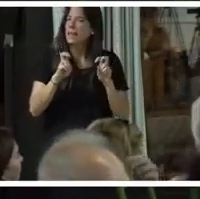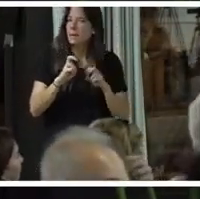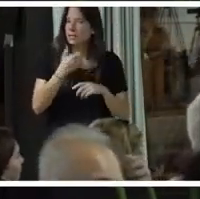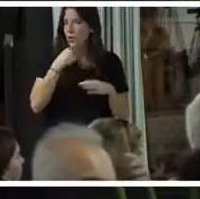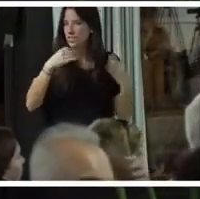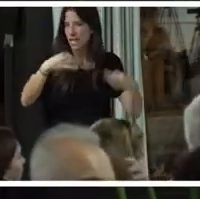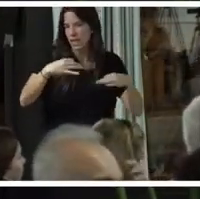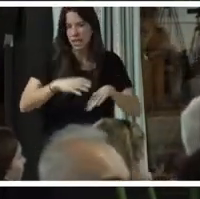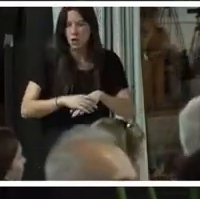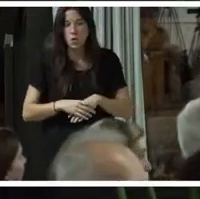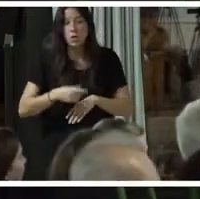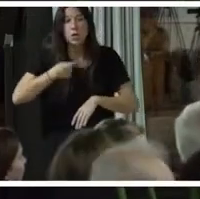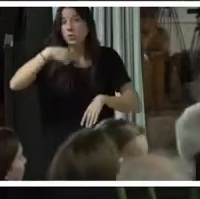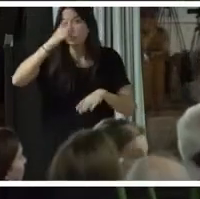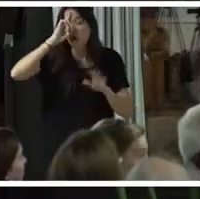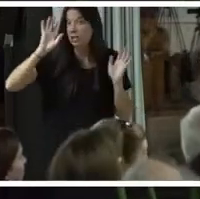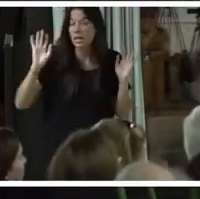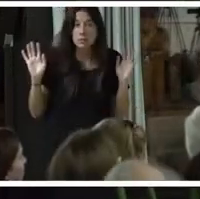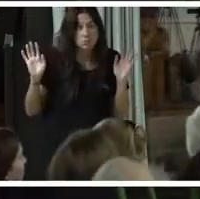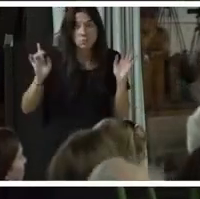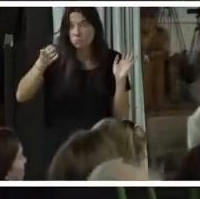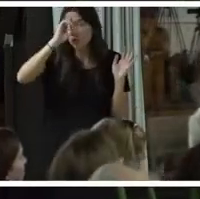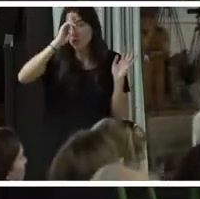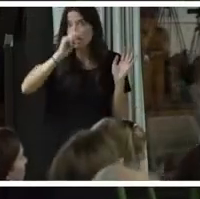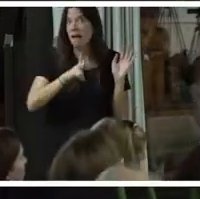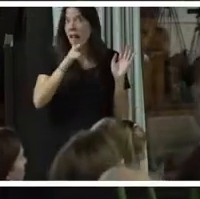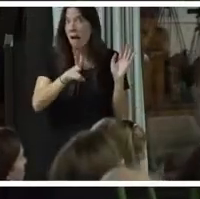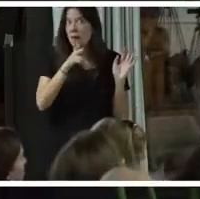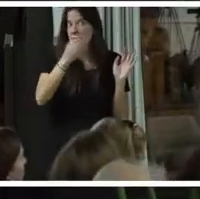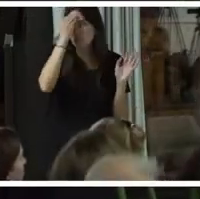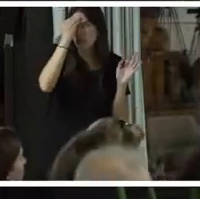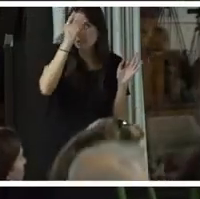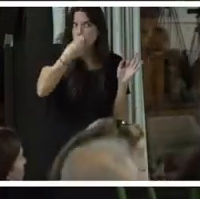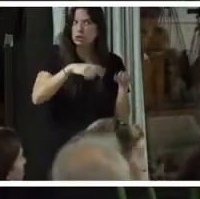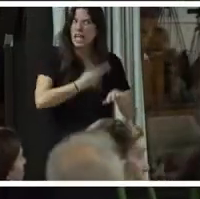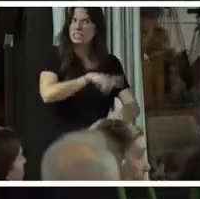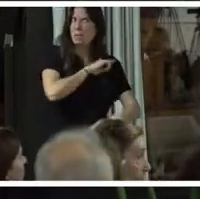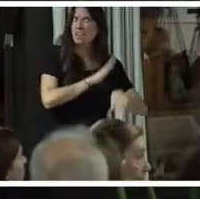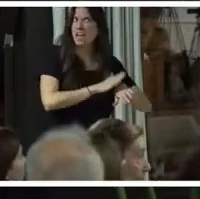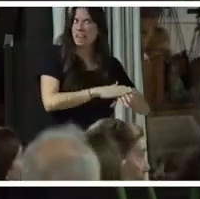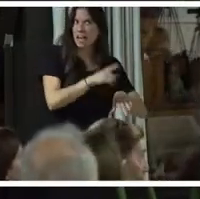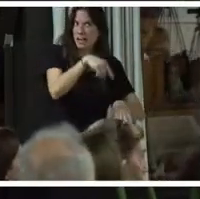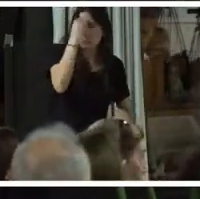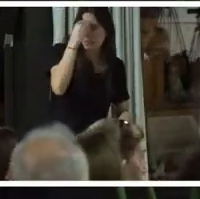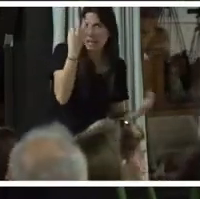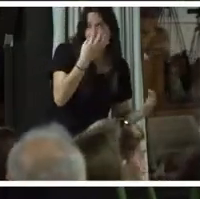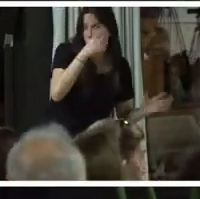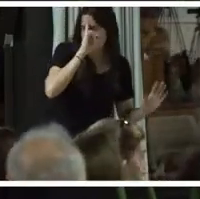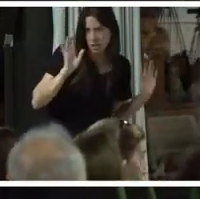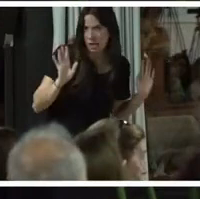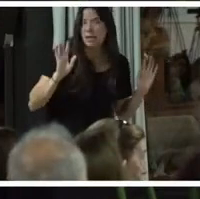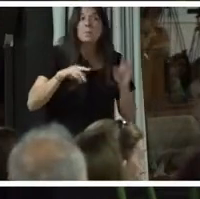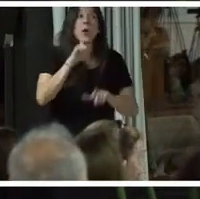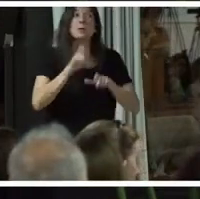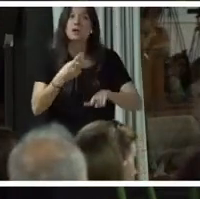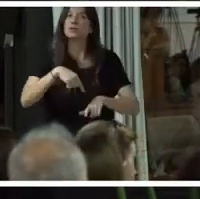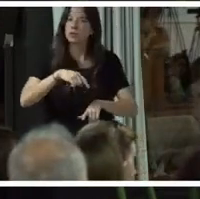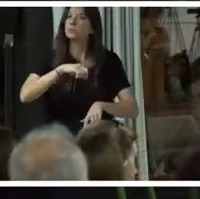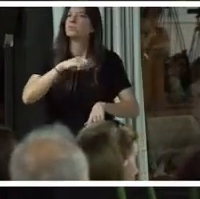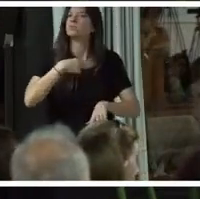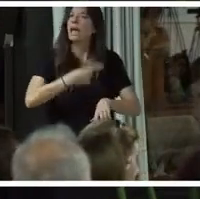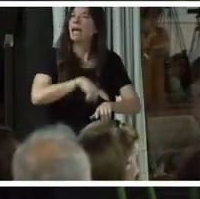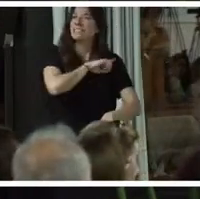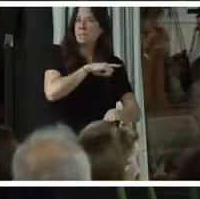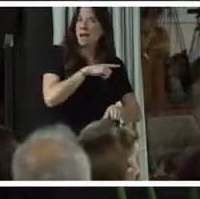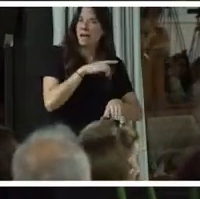eh yo no sé Yo no sé qué pensará jamás de que les llamen extrema izquierda pero lo que s es que los que somos de extrema izquierda o de